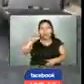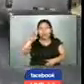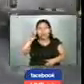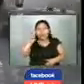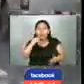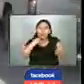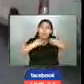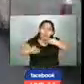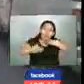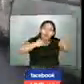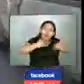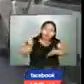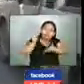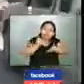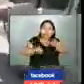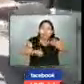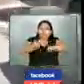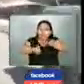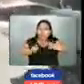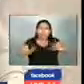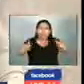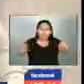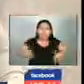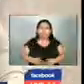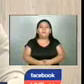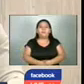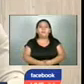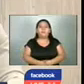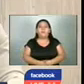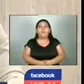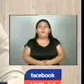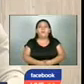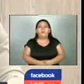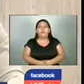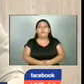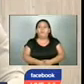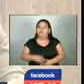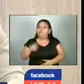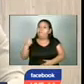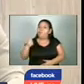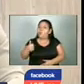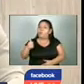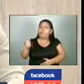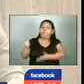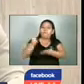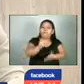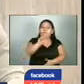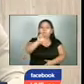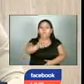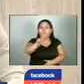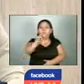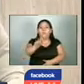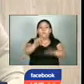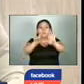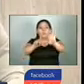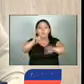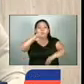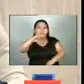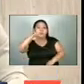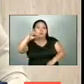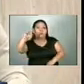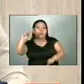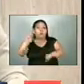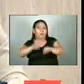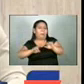qué serán utilizados estos vehículos y sus ventajas. Se hace un aporte importante de 3.6 millones para la